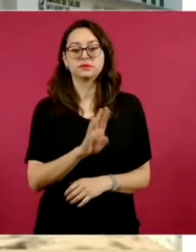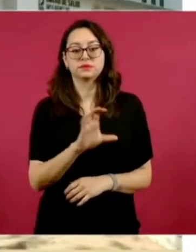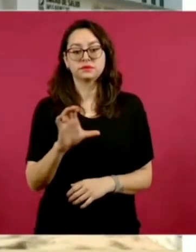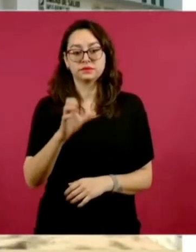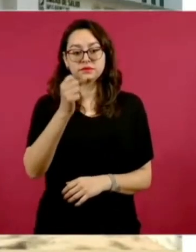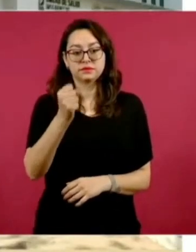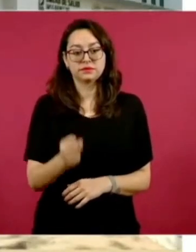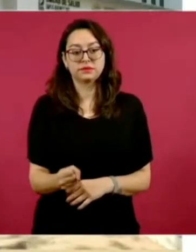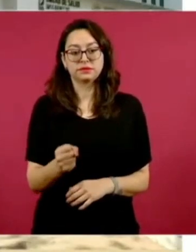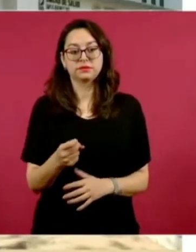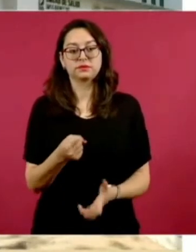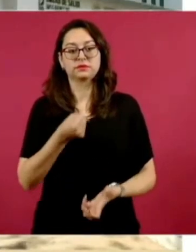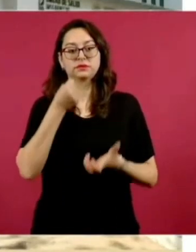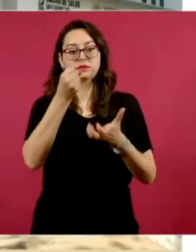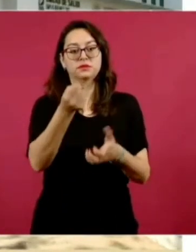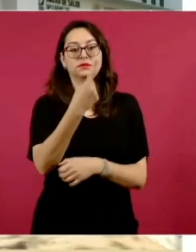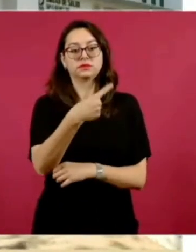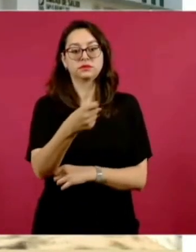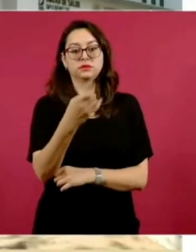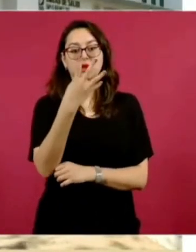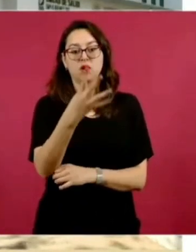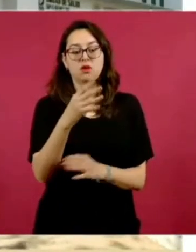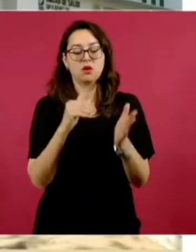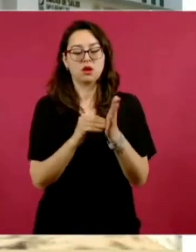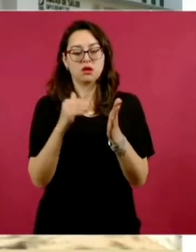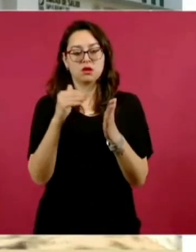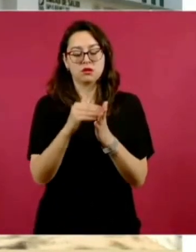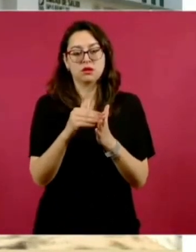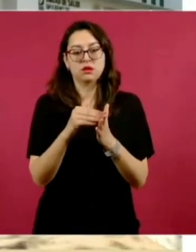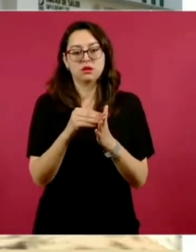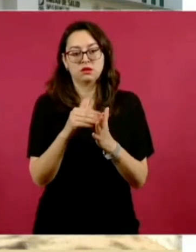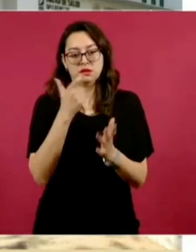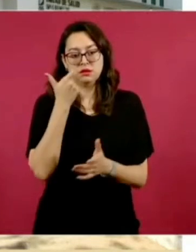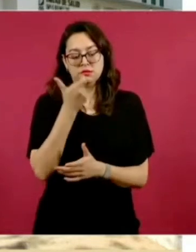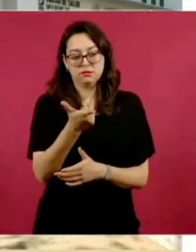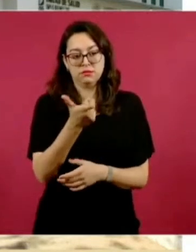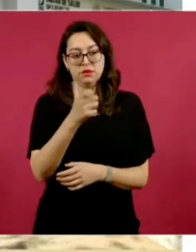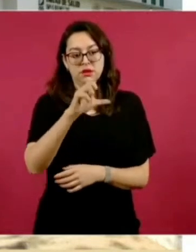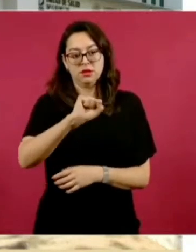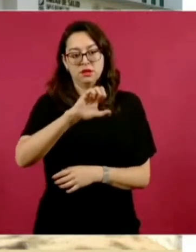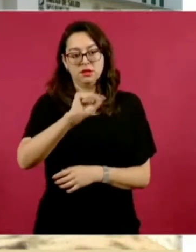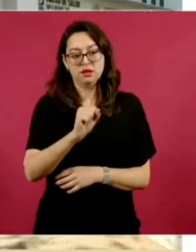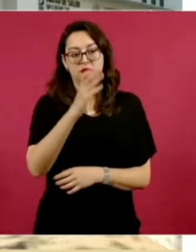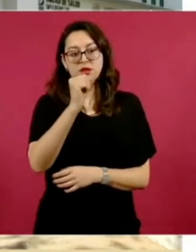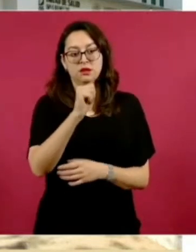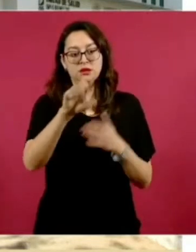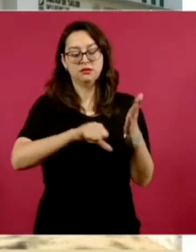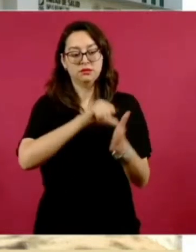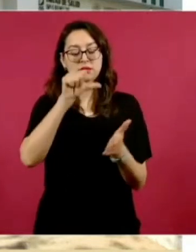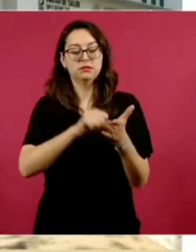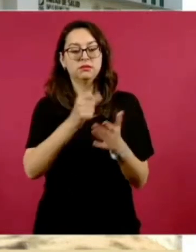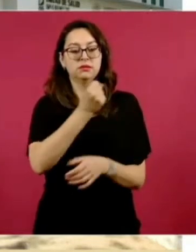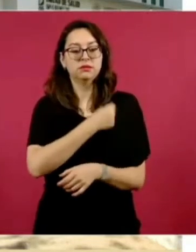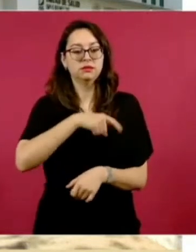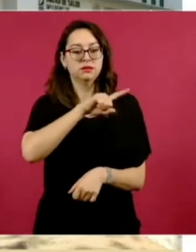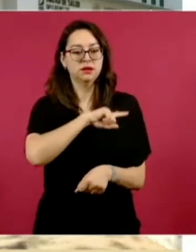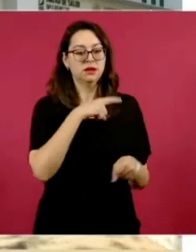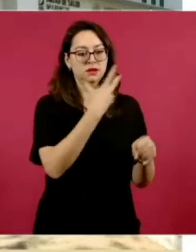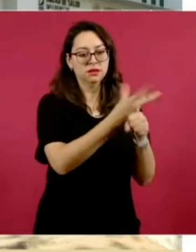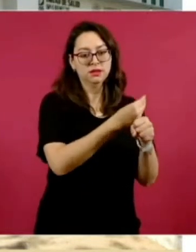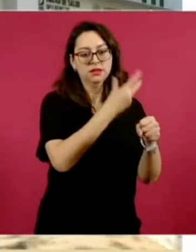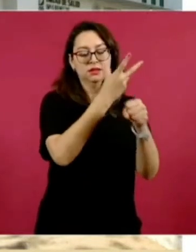California Sur fueron 104 millones de pesos en 69 de los 83 centros de salud. Se adquirieron